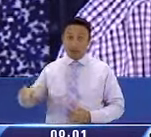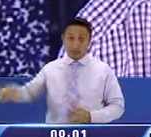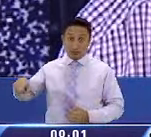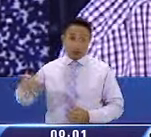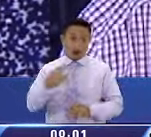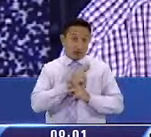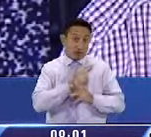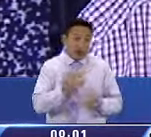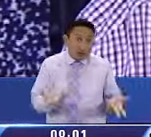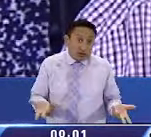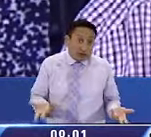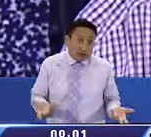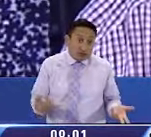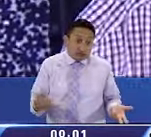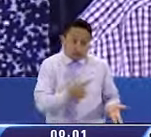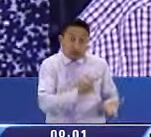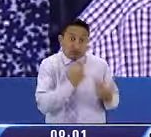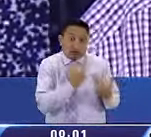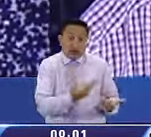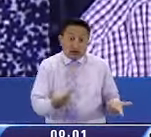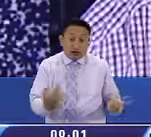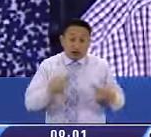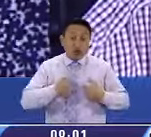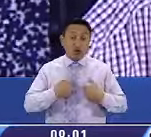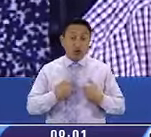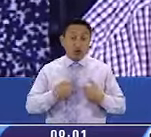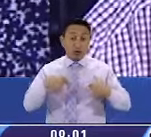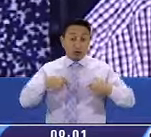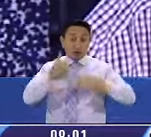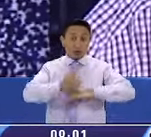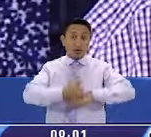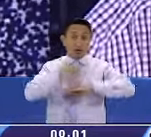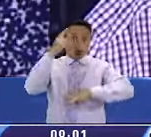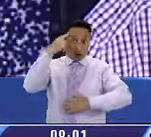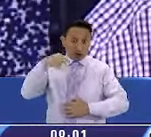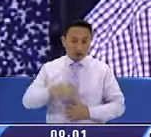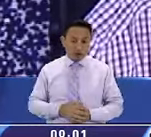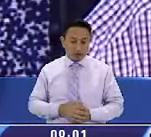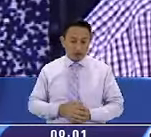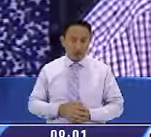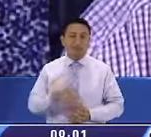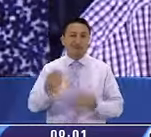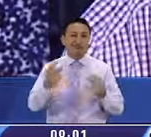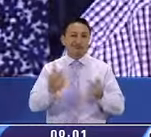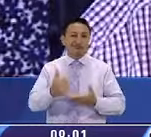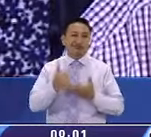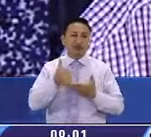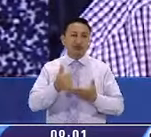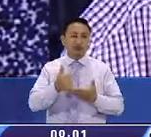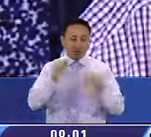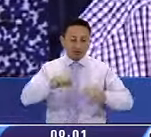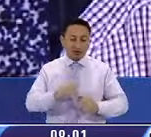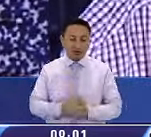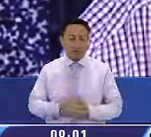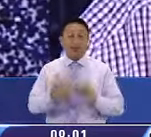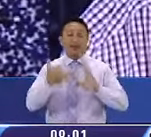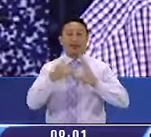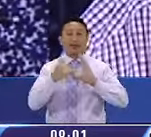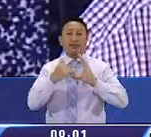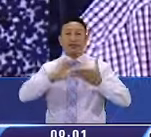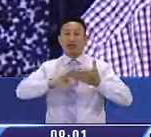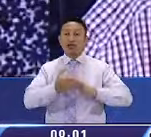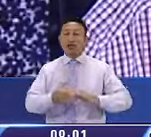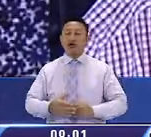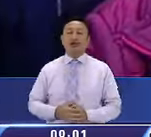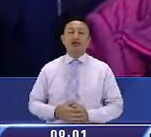Pregúntenle a ellos y ellos le van a dar la respuesta. Mi respuesta como gobierno es respuesta inmediata. Vamos a tener un chat de comunidad,